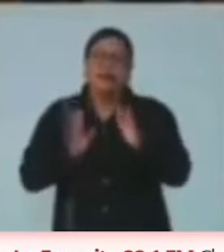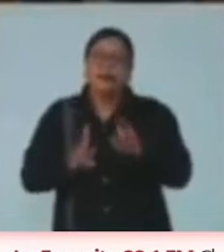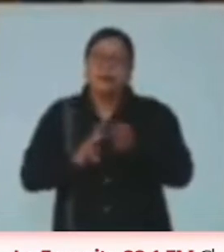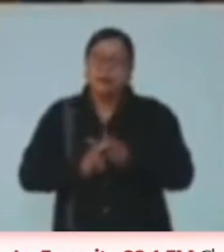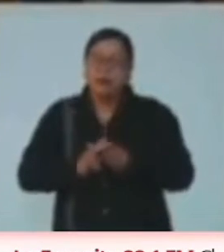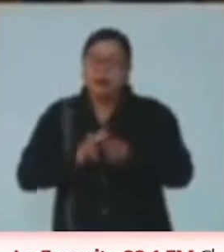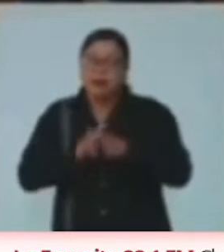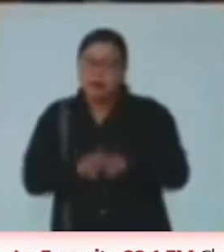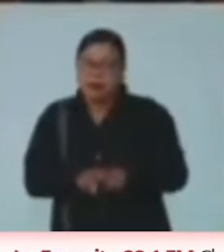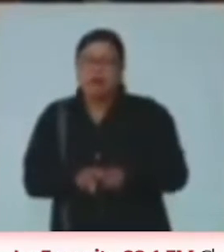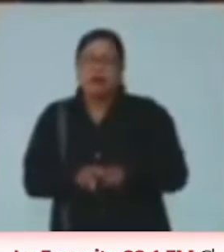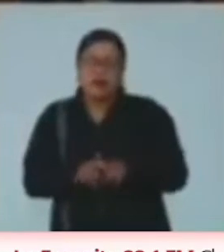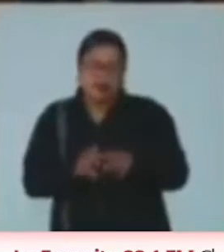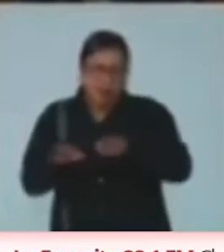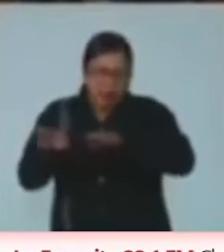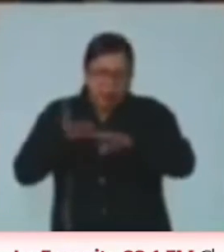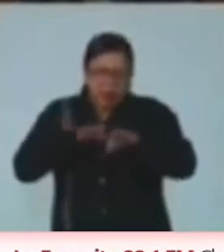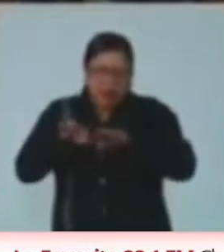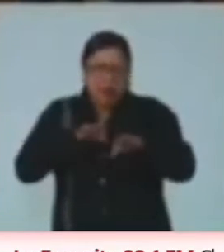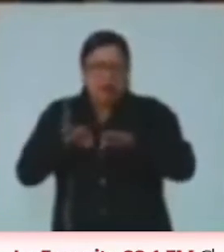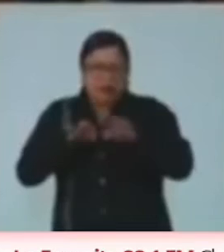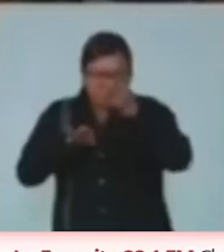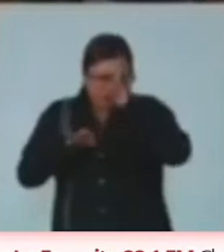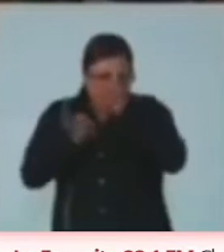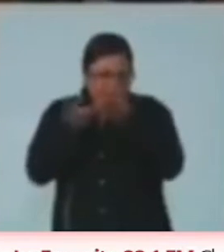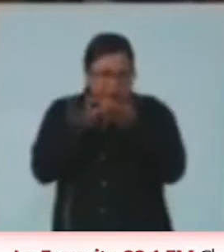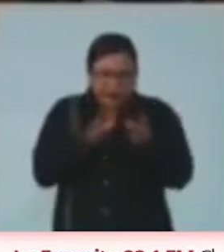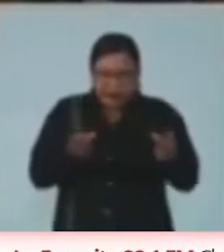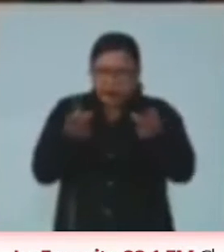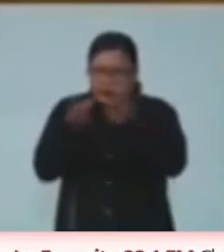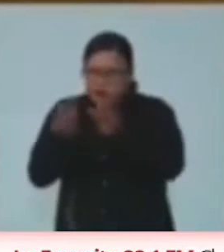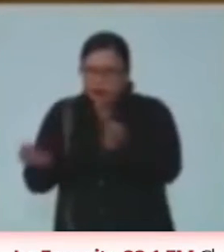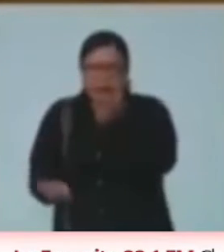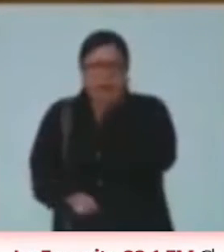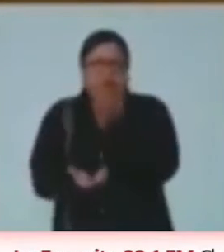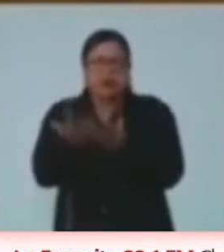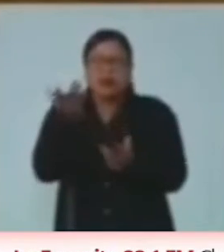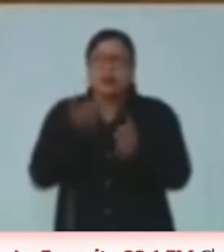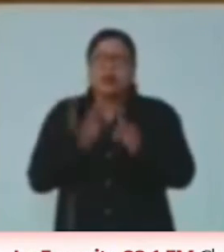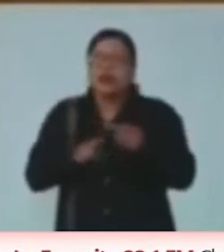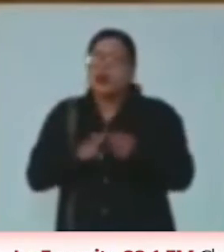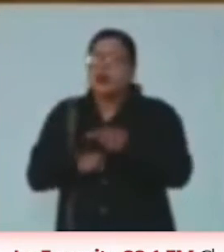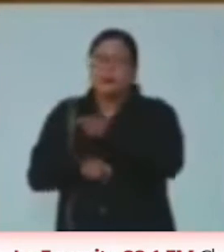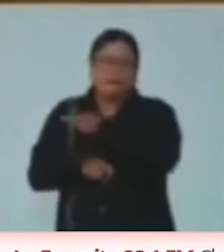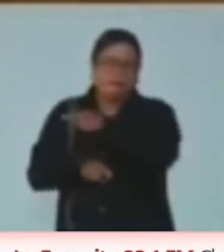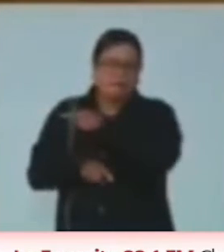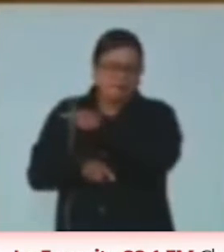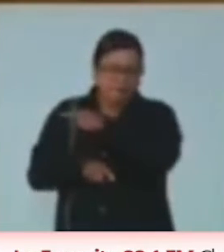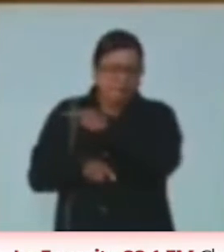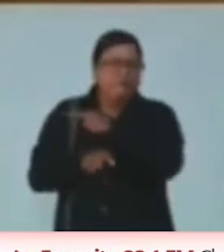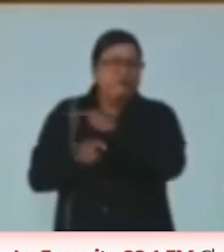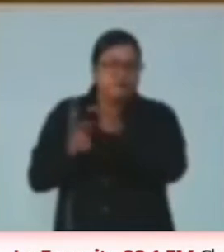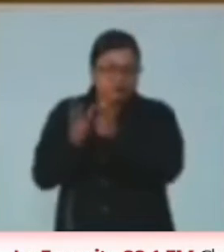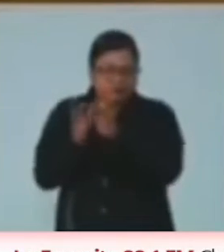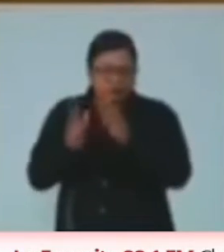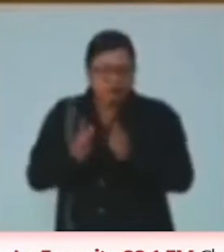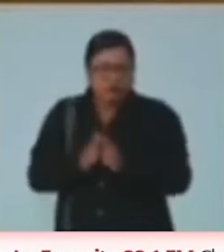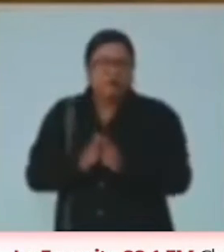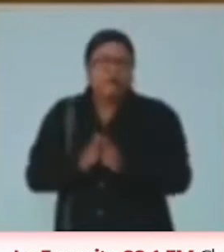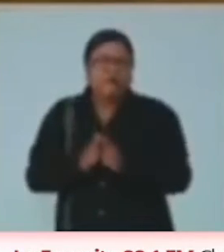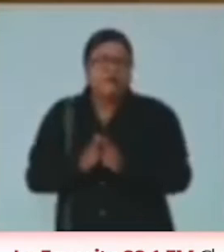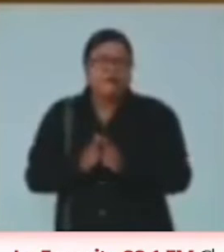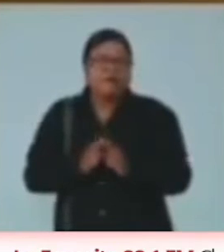la acción de parte de nuestros combatientes o brigadas para combatir los